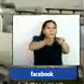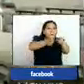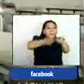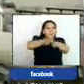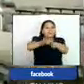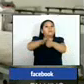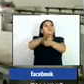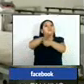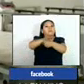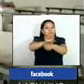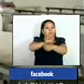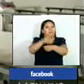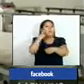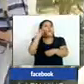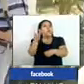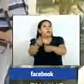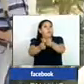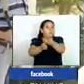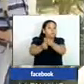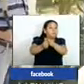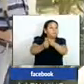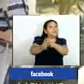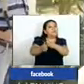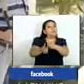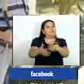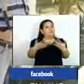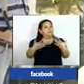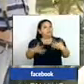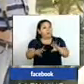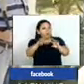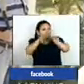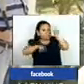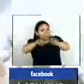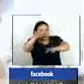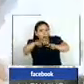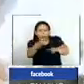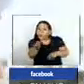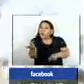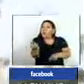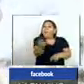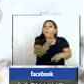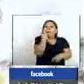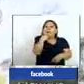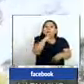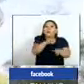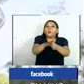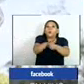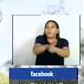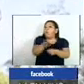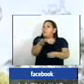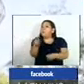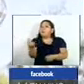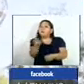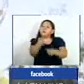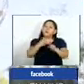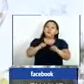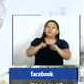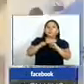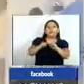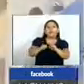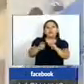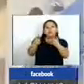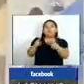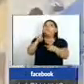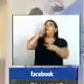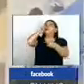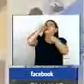la pandemia, en un ranking donde se evaluó el número de casos confirmados, las muertes a causa del virus y las